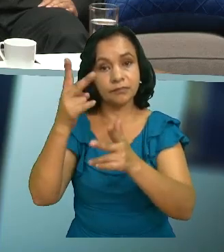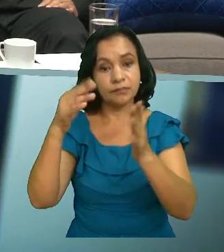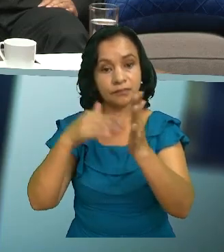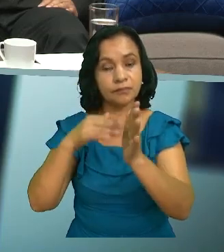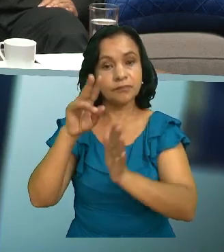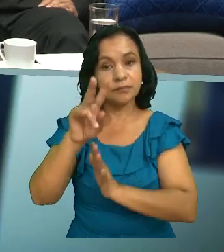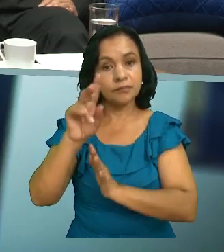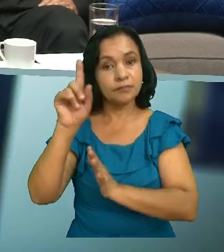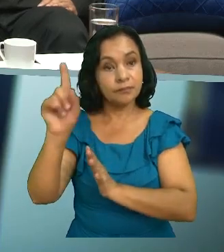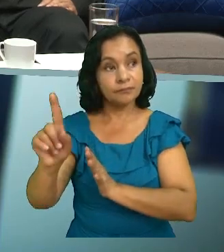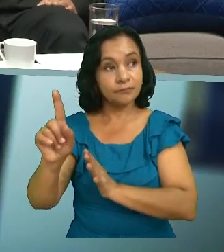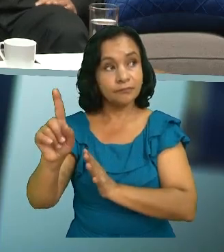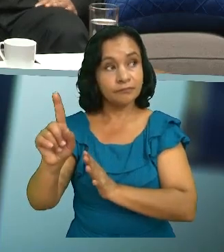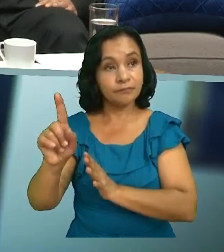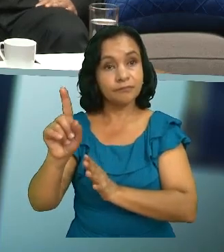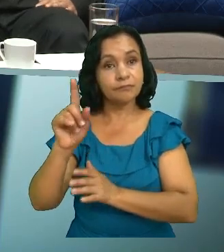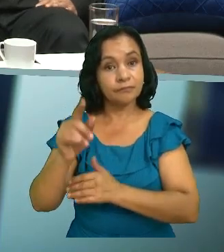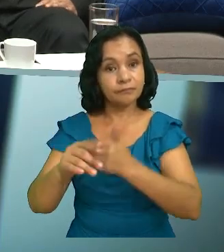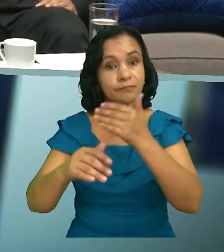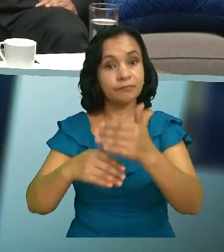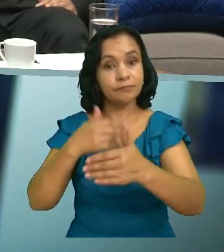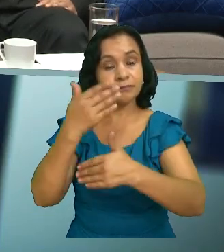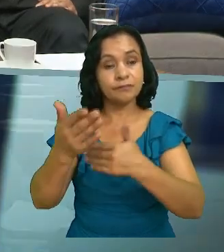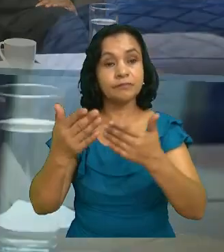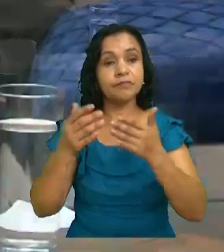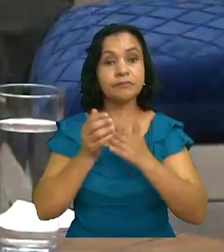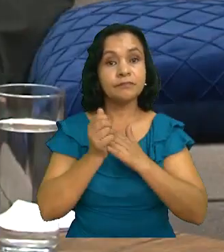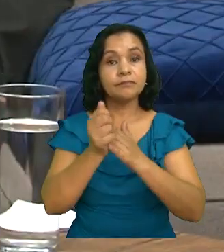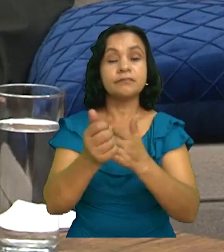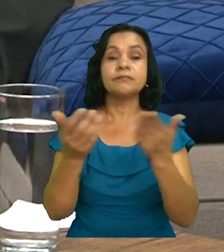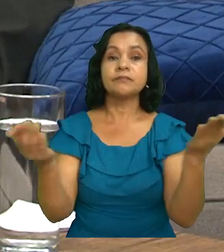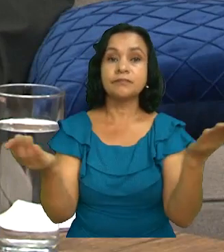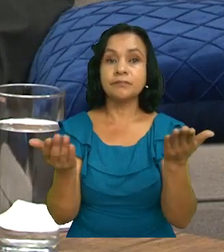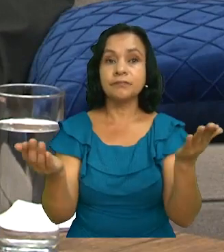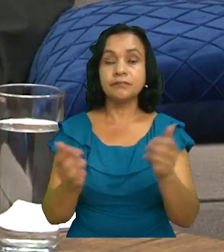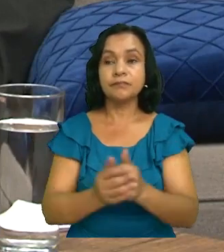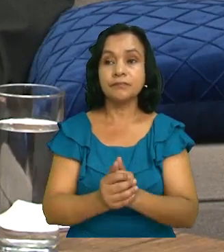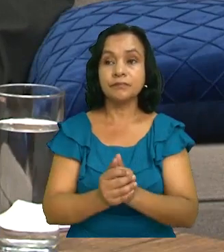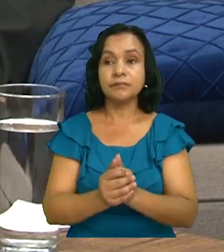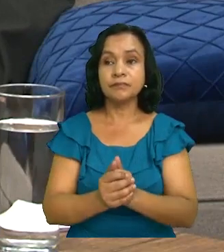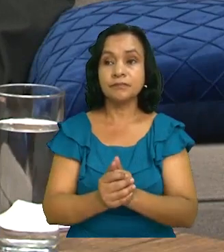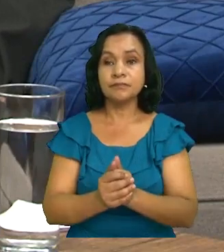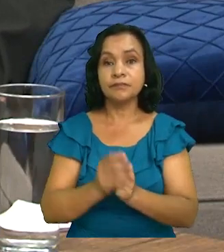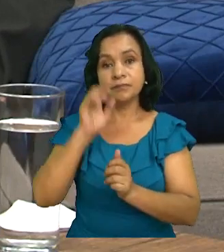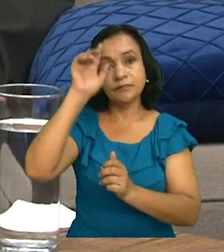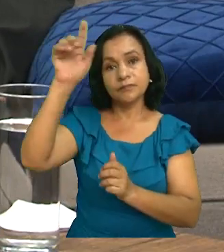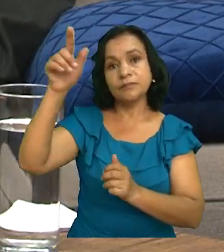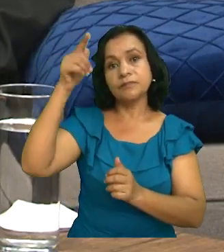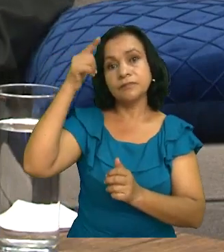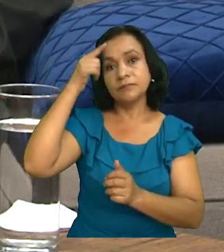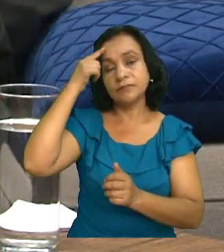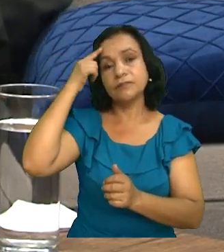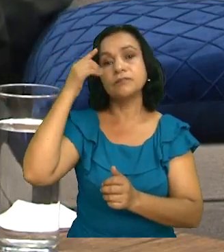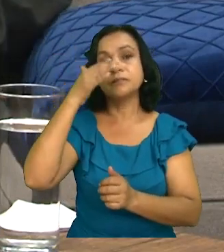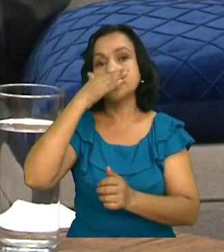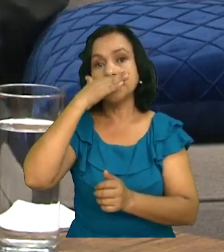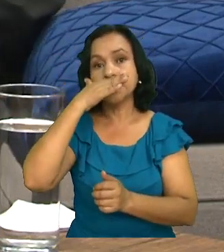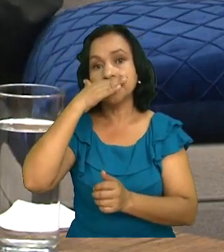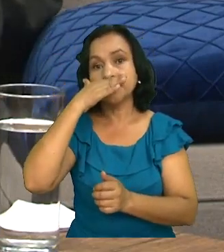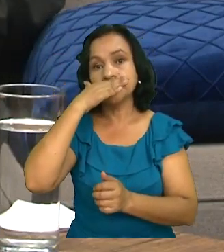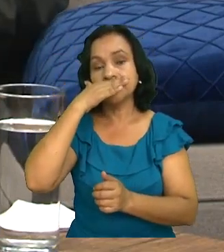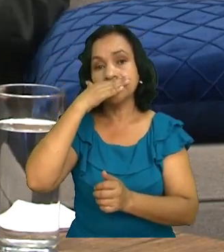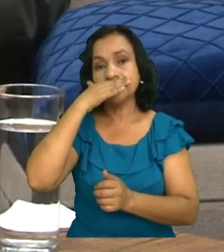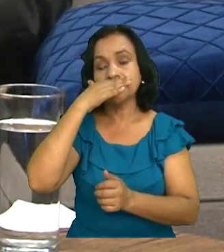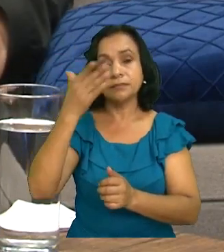que estamos dando pasos sólidos en esa dirección. Y el gobierno sandinista que preside